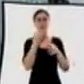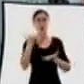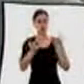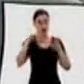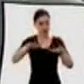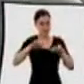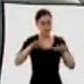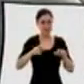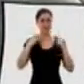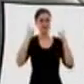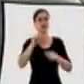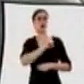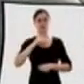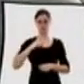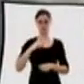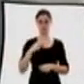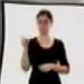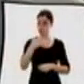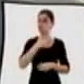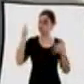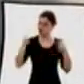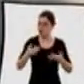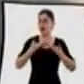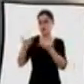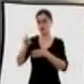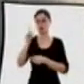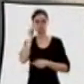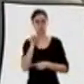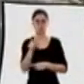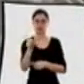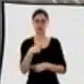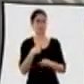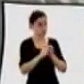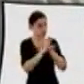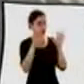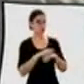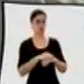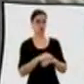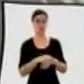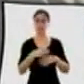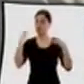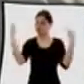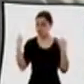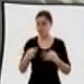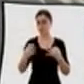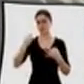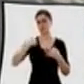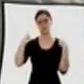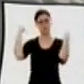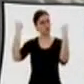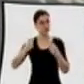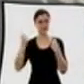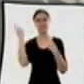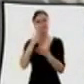a cocinar, a ser un poquito más autónomo. ¿Tienes que ayudar a tu hermana? Claro. Pues tienes